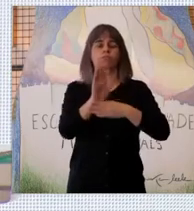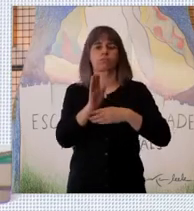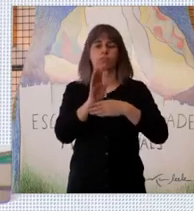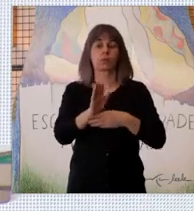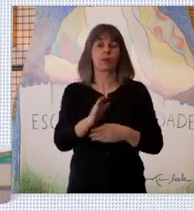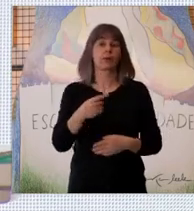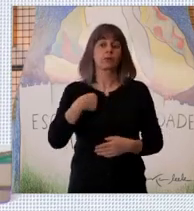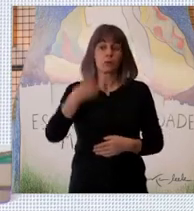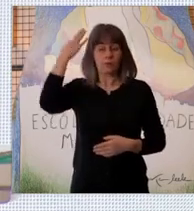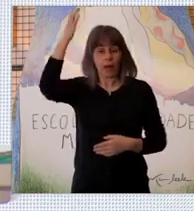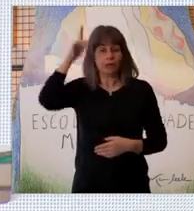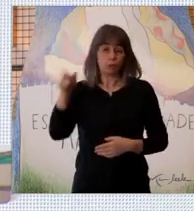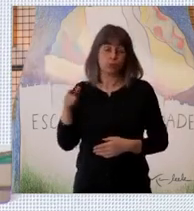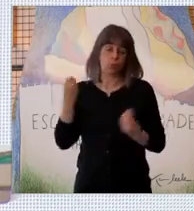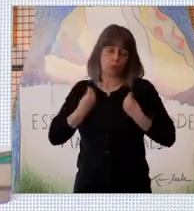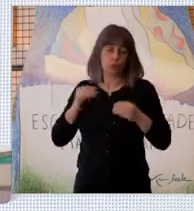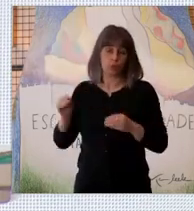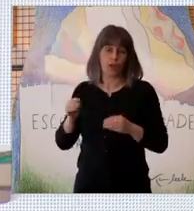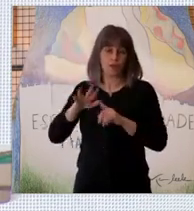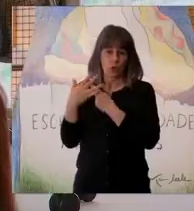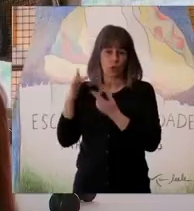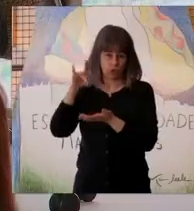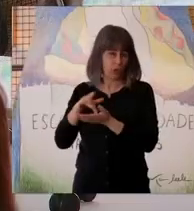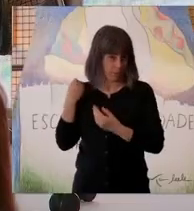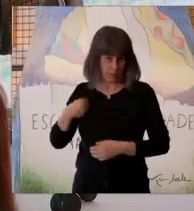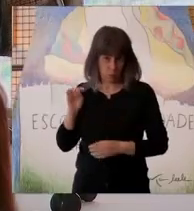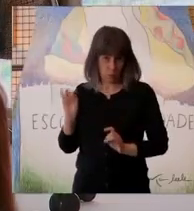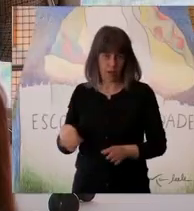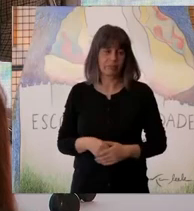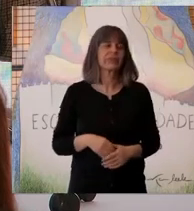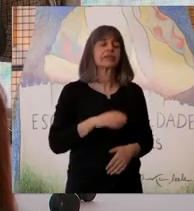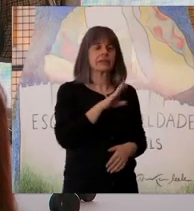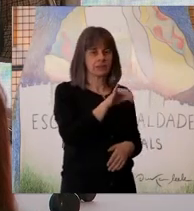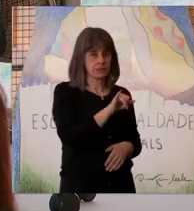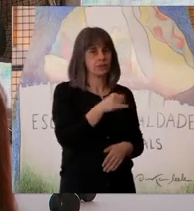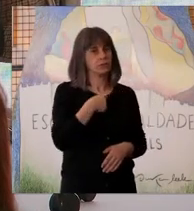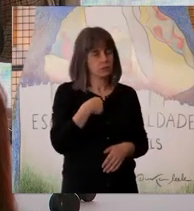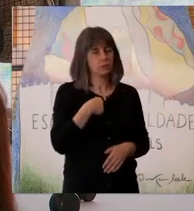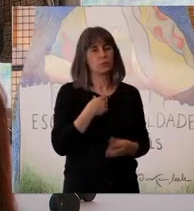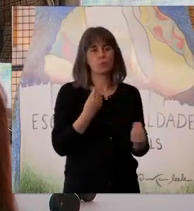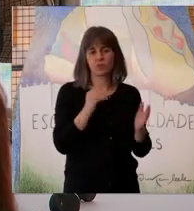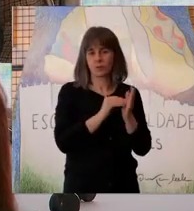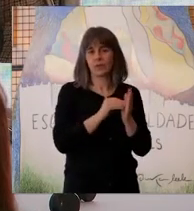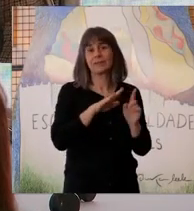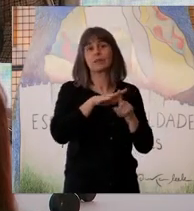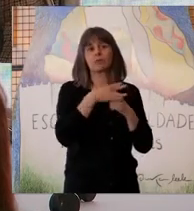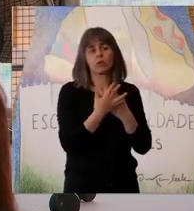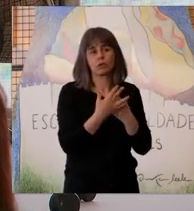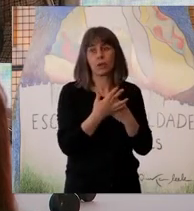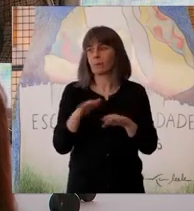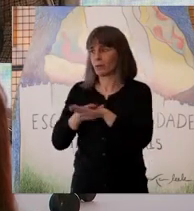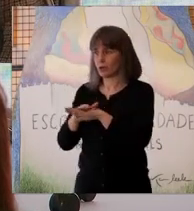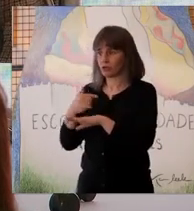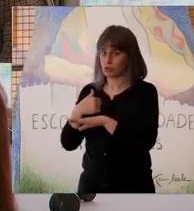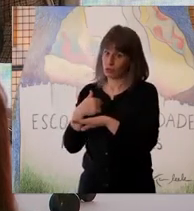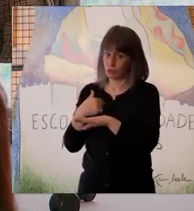me imagino que también te has encontrado mil situaciones así me he encontrado muchas situaciones de Bueno desde que perdón porque